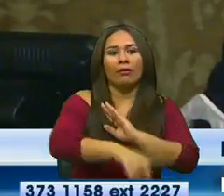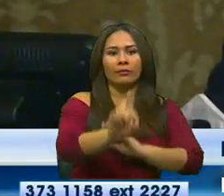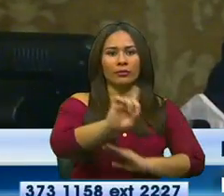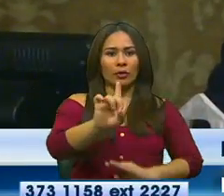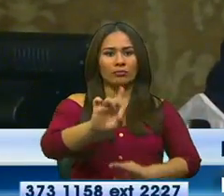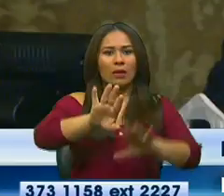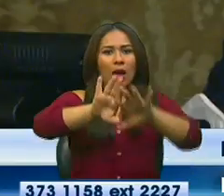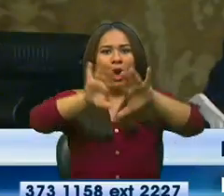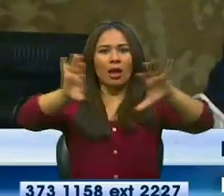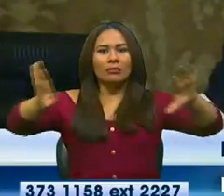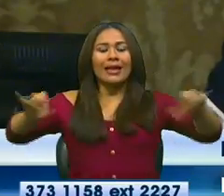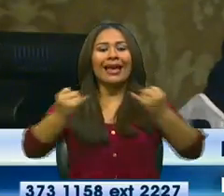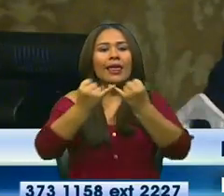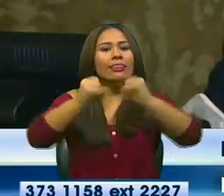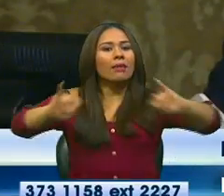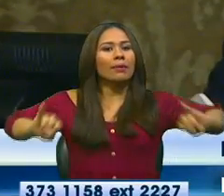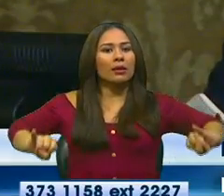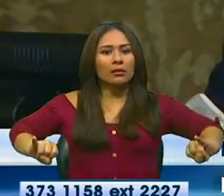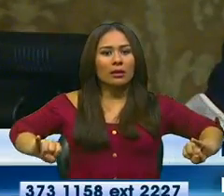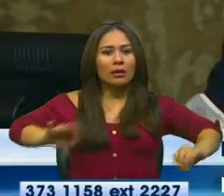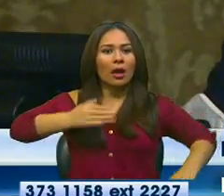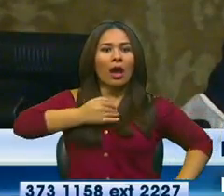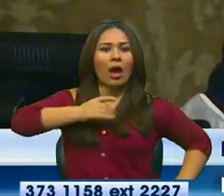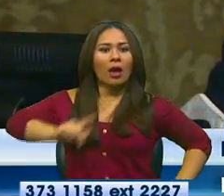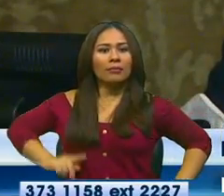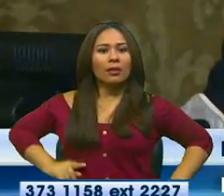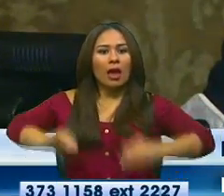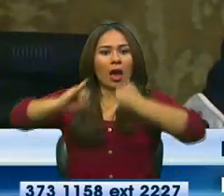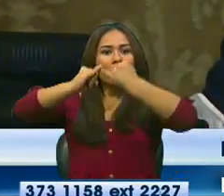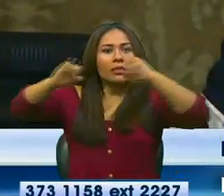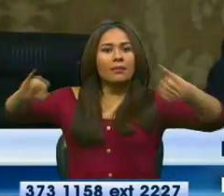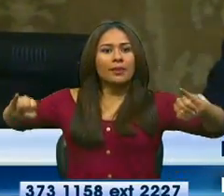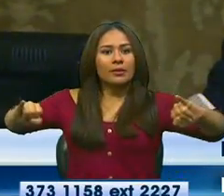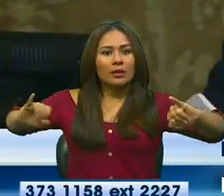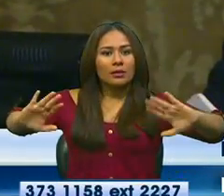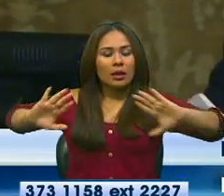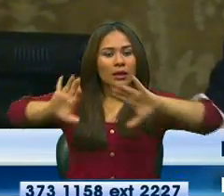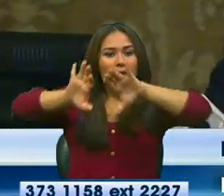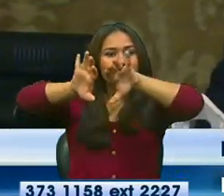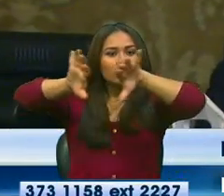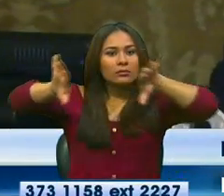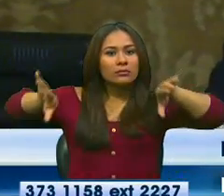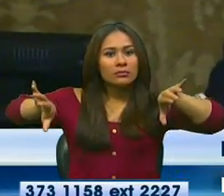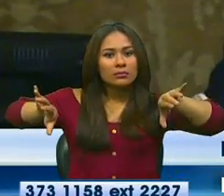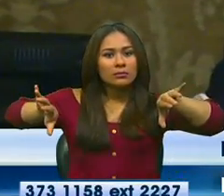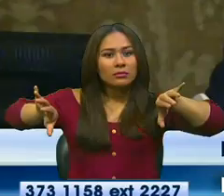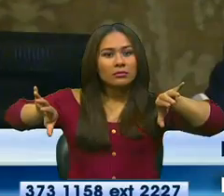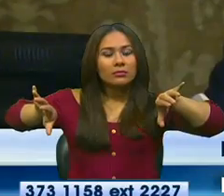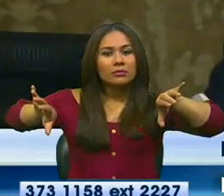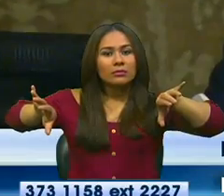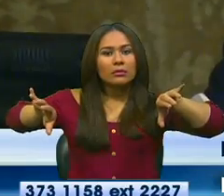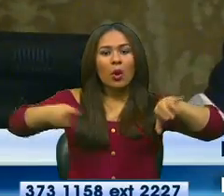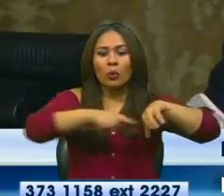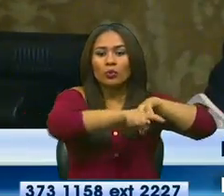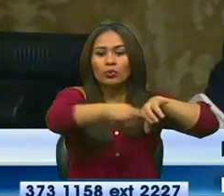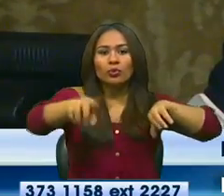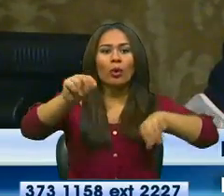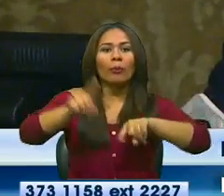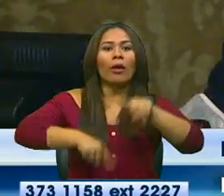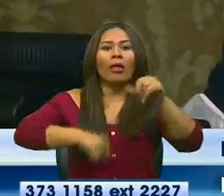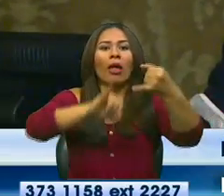compañeros, independientemente de que sean los líderes de un movimiento, no puede